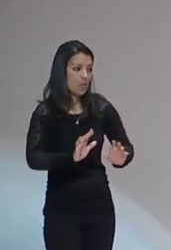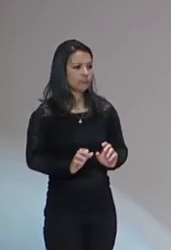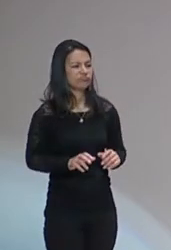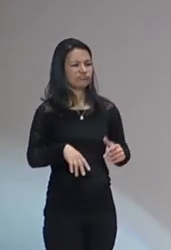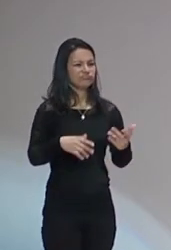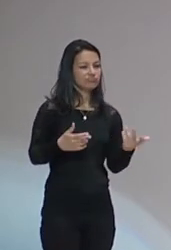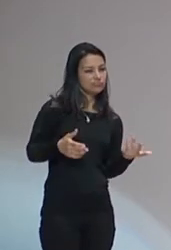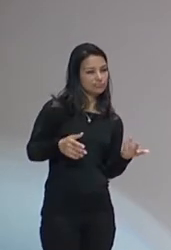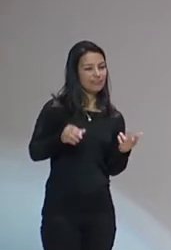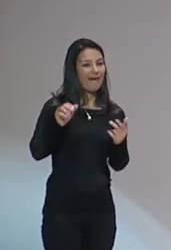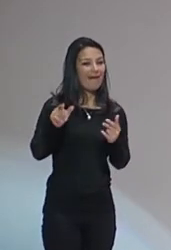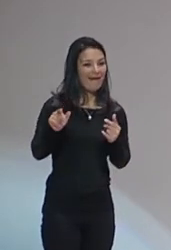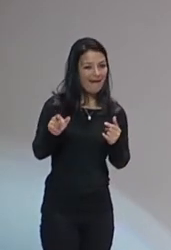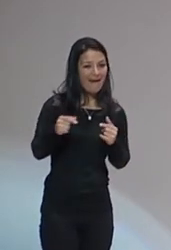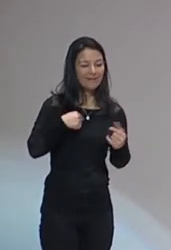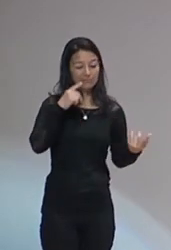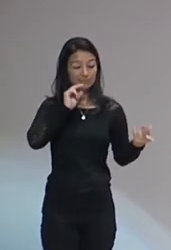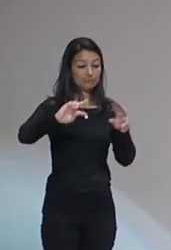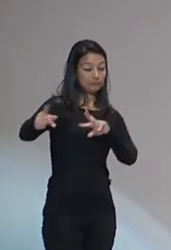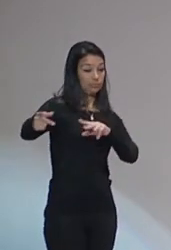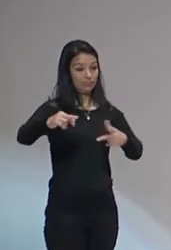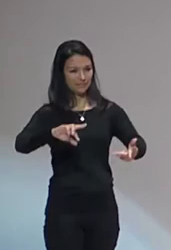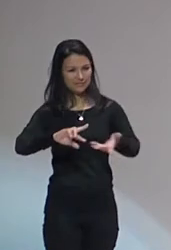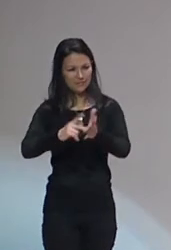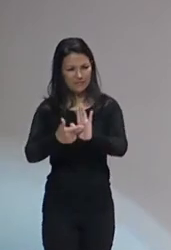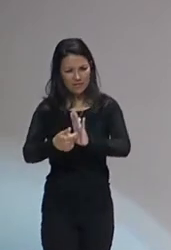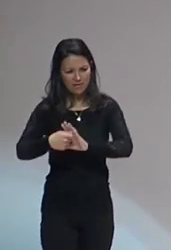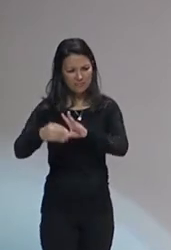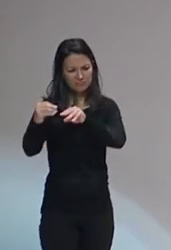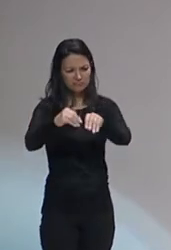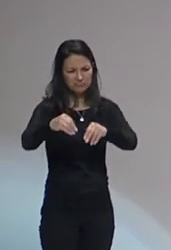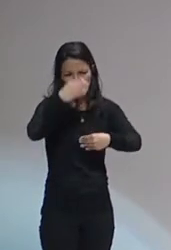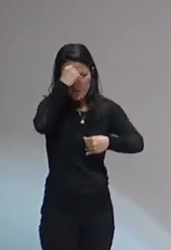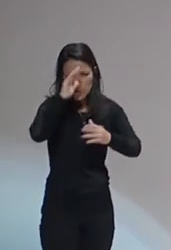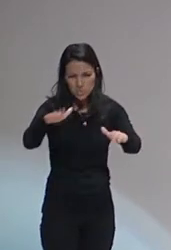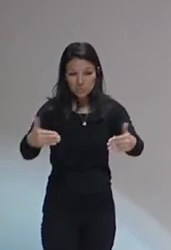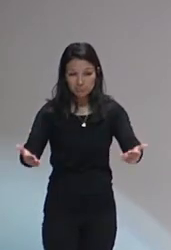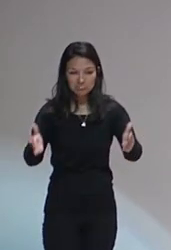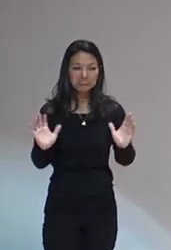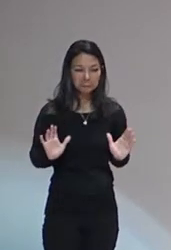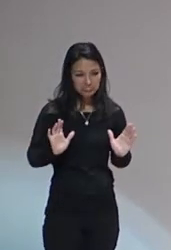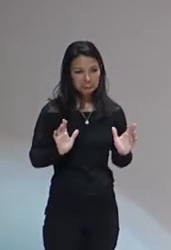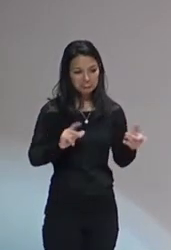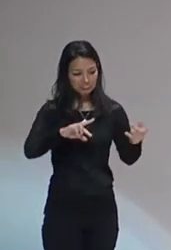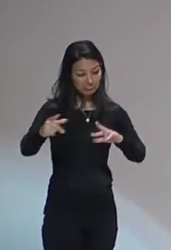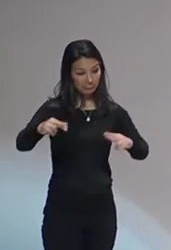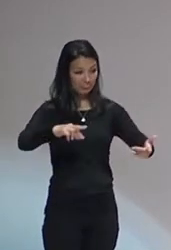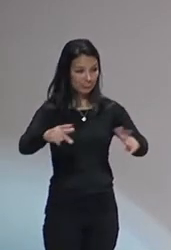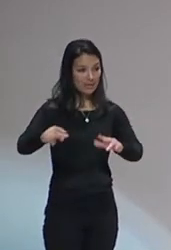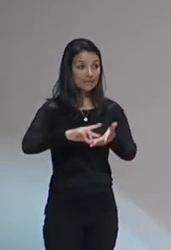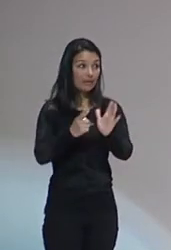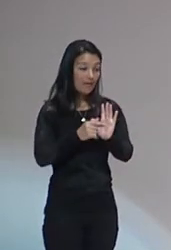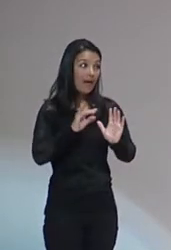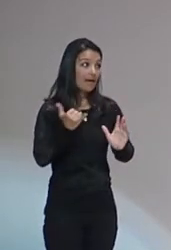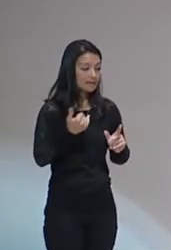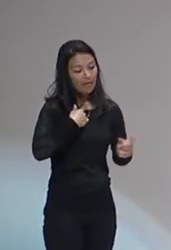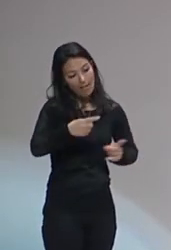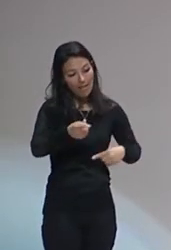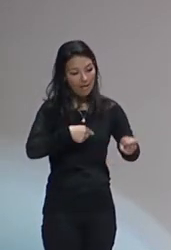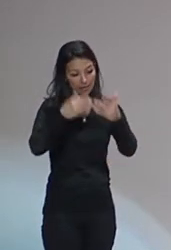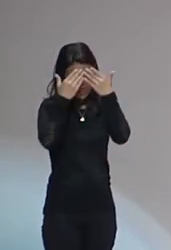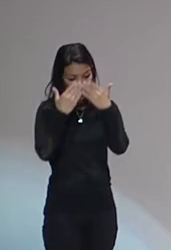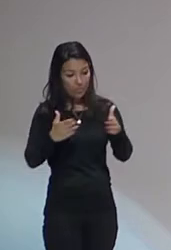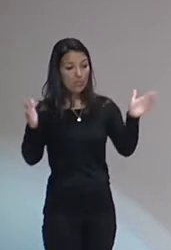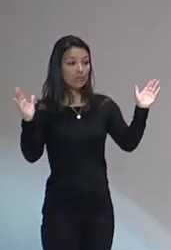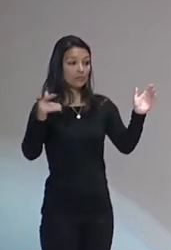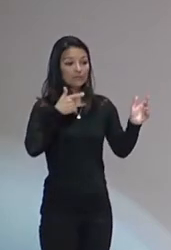contrasentido grande en el tema de educación de valores que implica una discusión abierta y permanente al interior